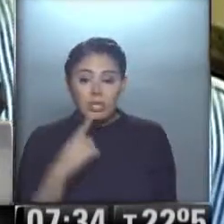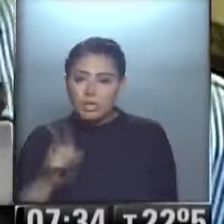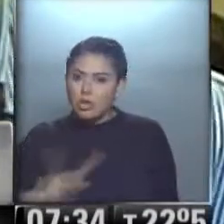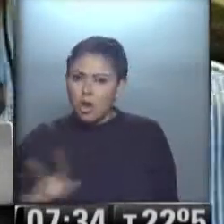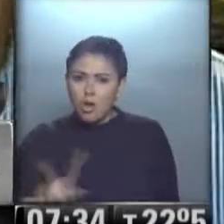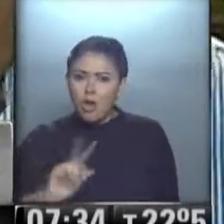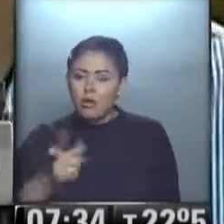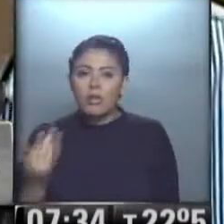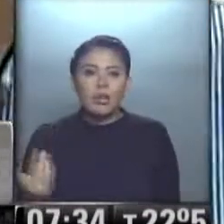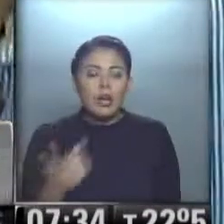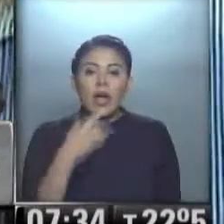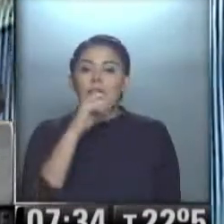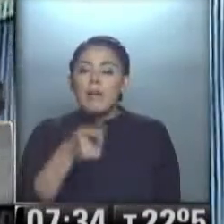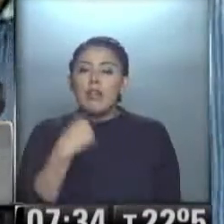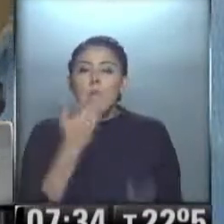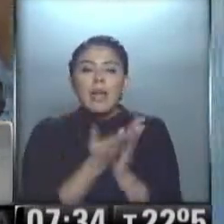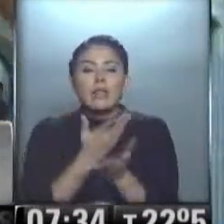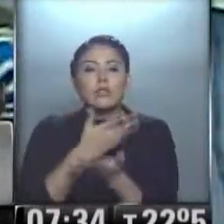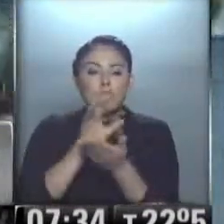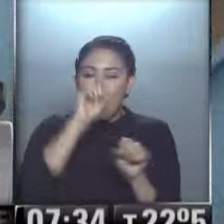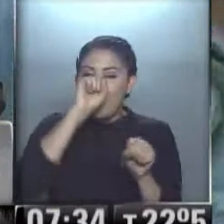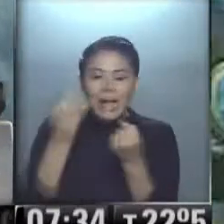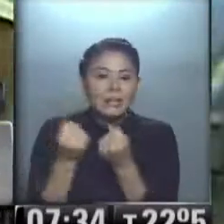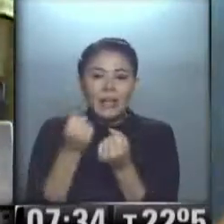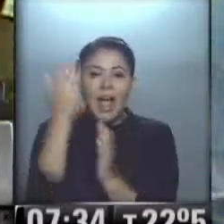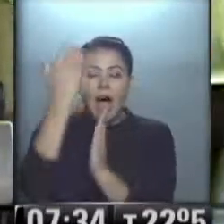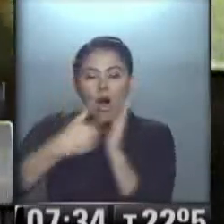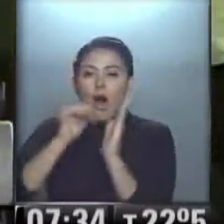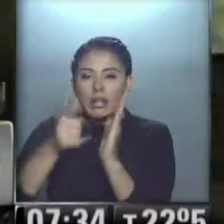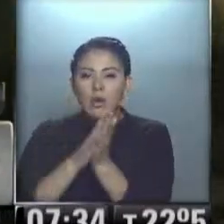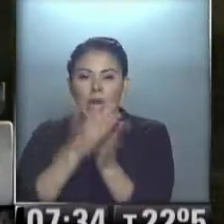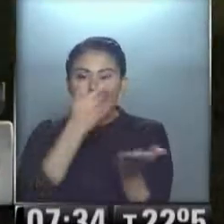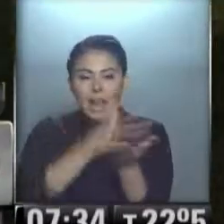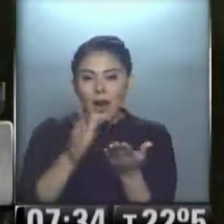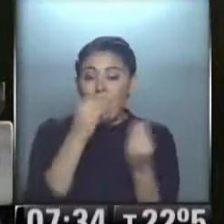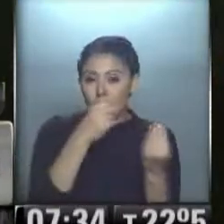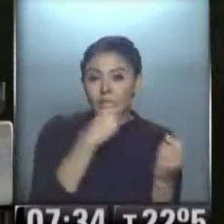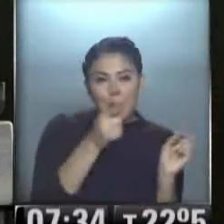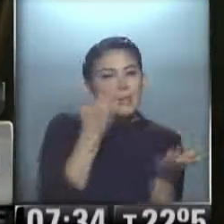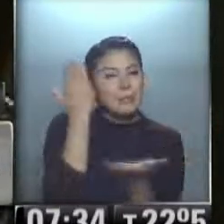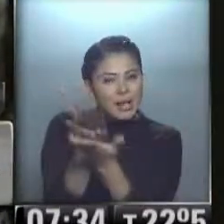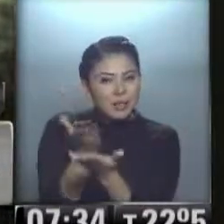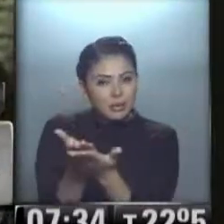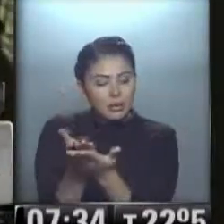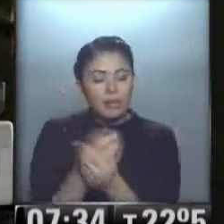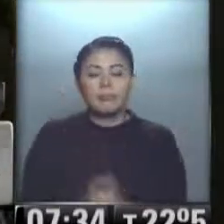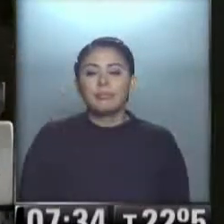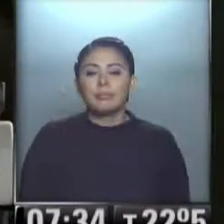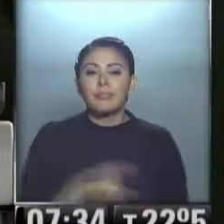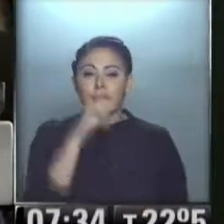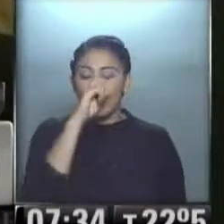nos negó la suspensión del desalojo también, cuando nosotros presentamos, porque hay una denuncia penal iniciada a Bejonor Sociedad